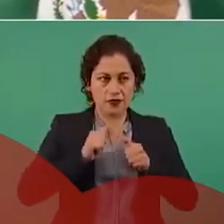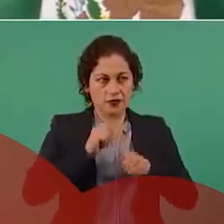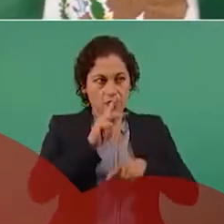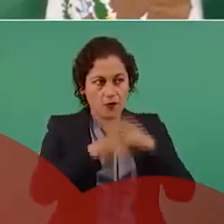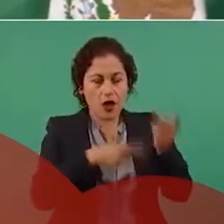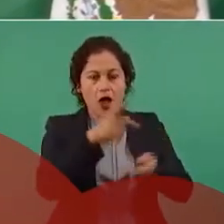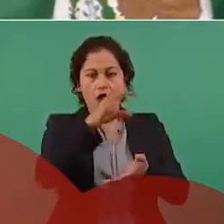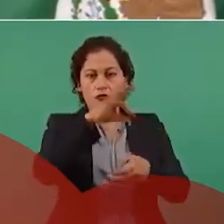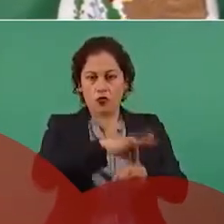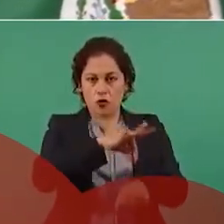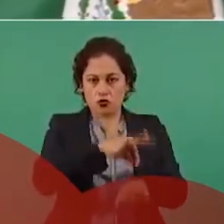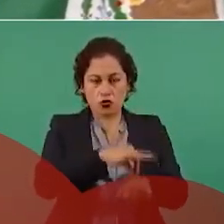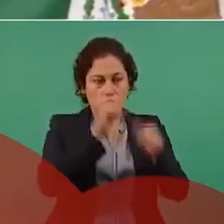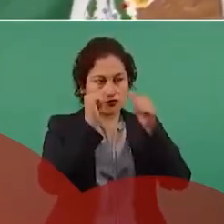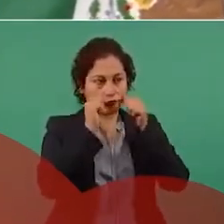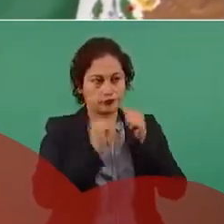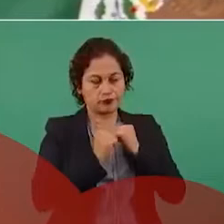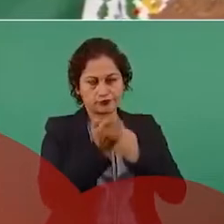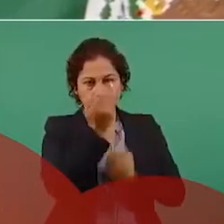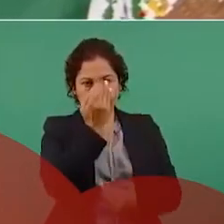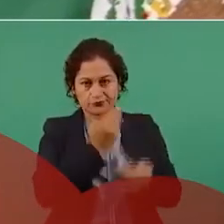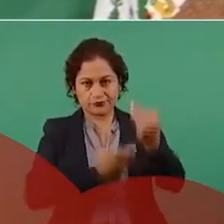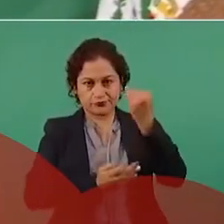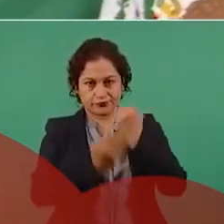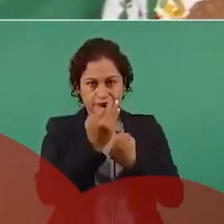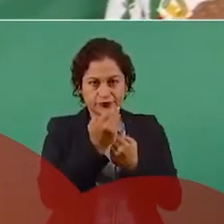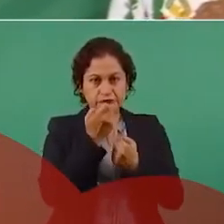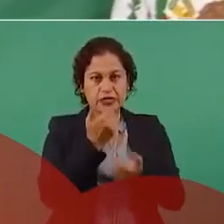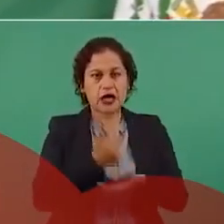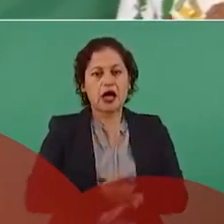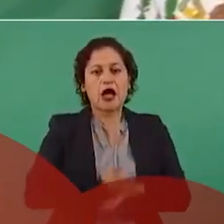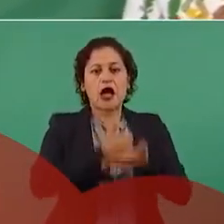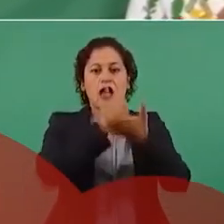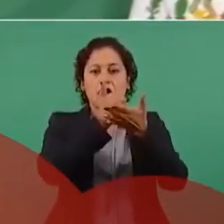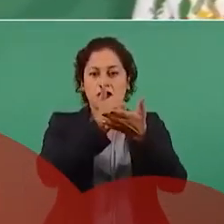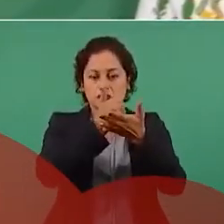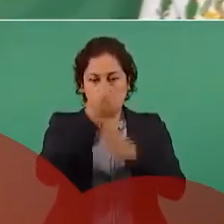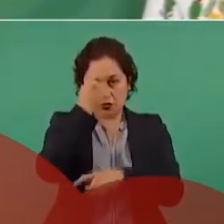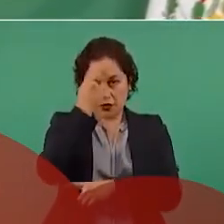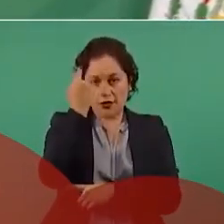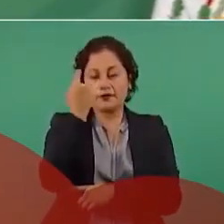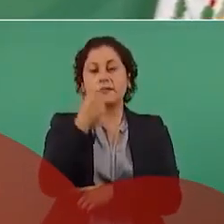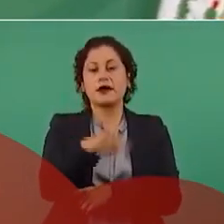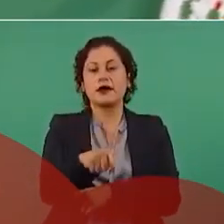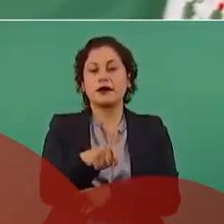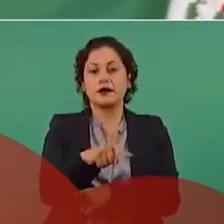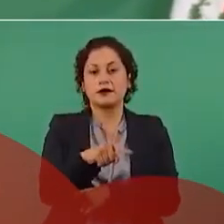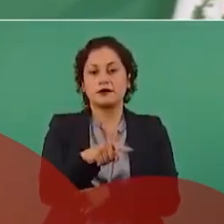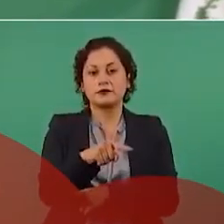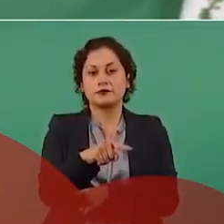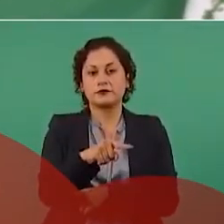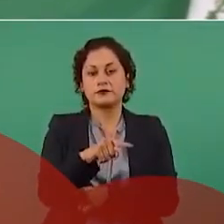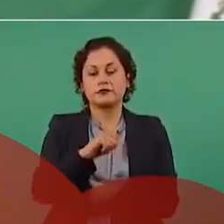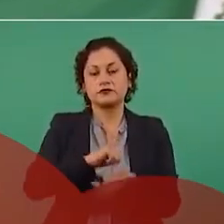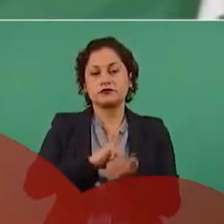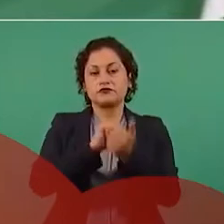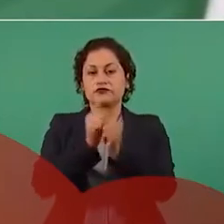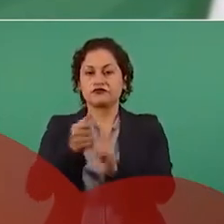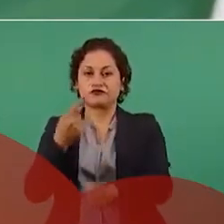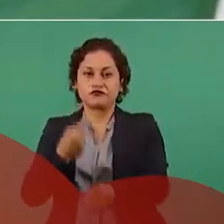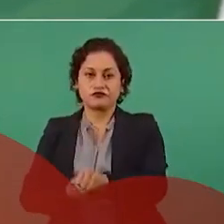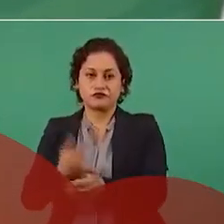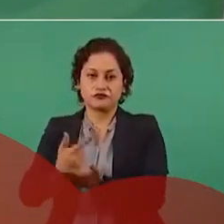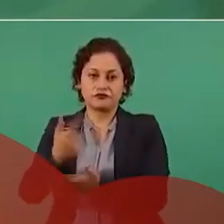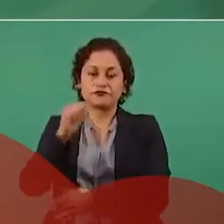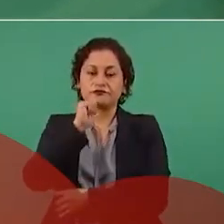lo vivió de manera directa y en carne propia. Empecé a tener síntomas el sábado en la noche y el día siguiente, el domingo, que me hago la placa. 24 horas, un poco